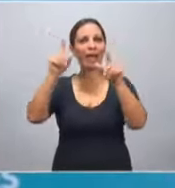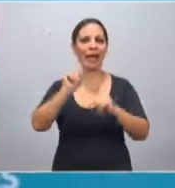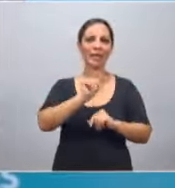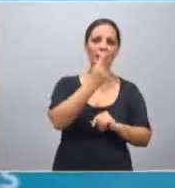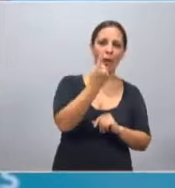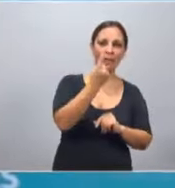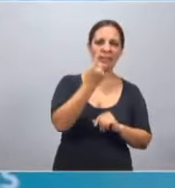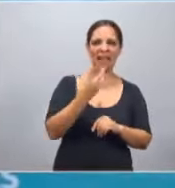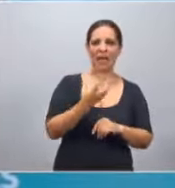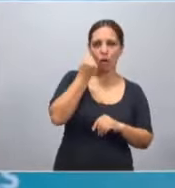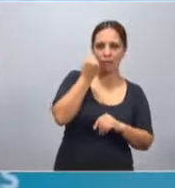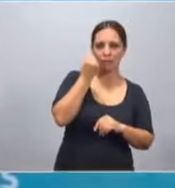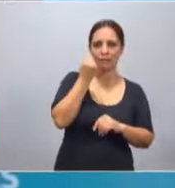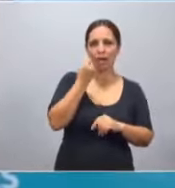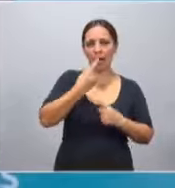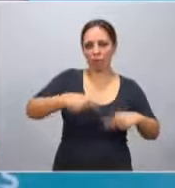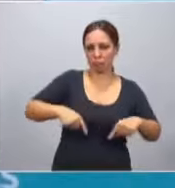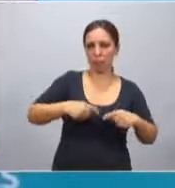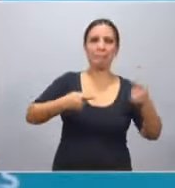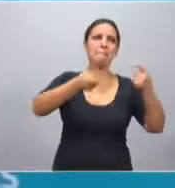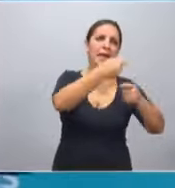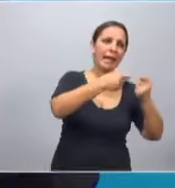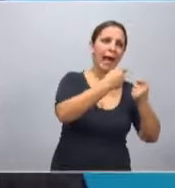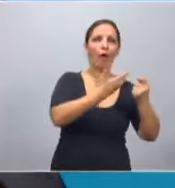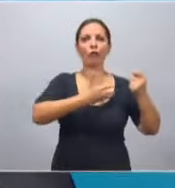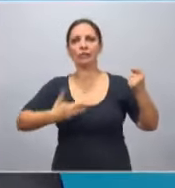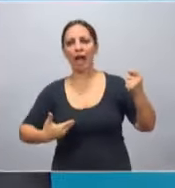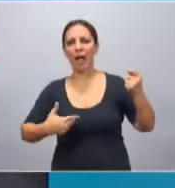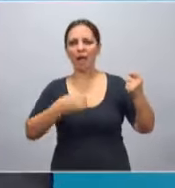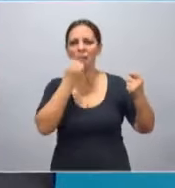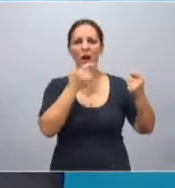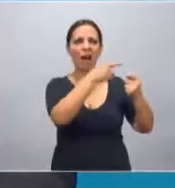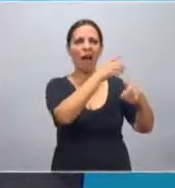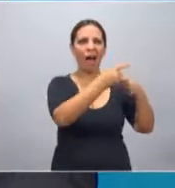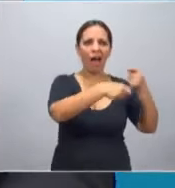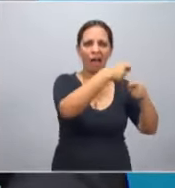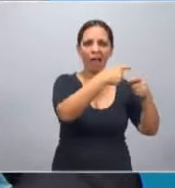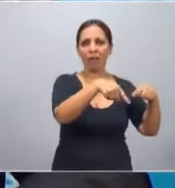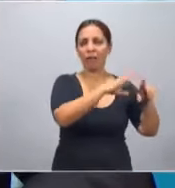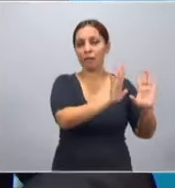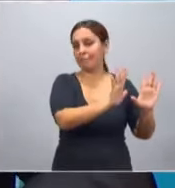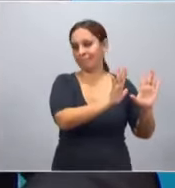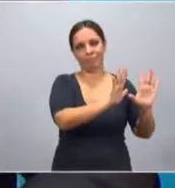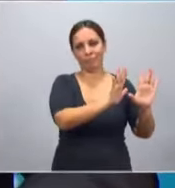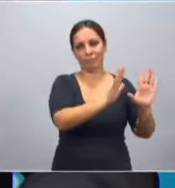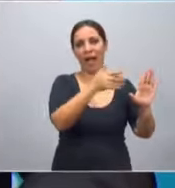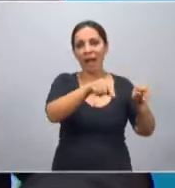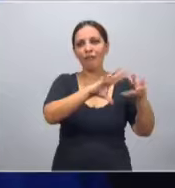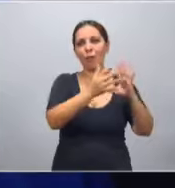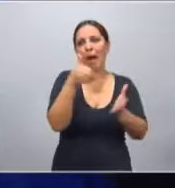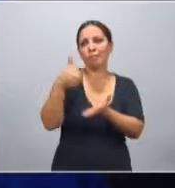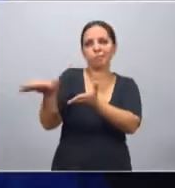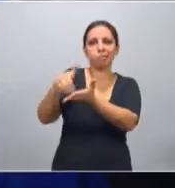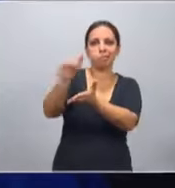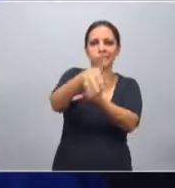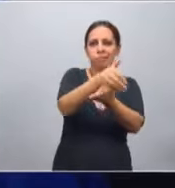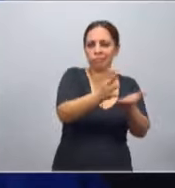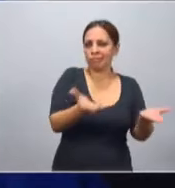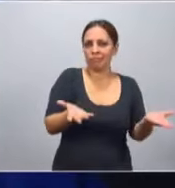Mercado y donde todo se va a resolver entre ofer y la demanda la compra y la venta se quedan muchísimas cosas afuera muchísimos estos